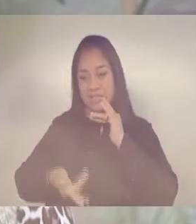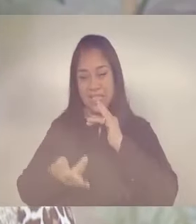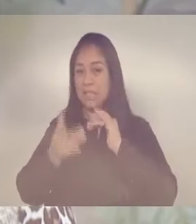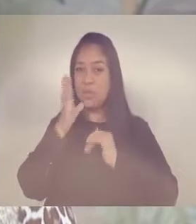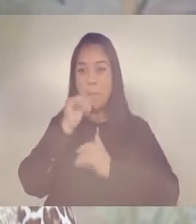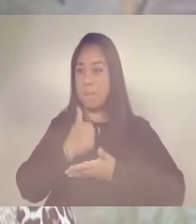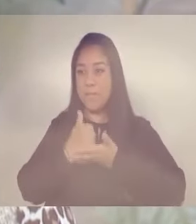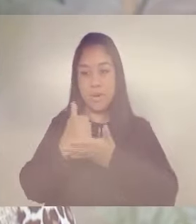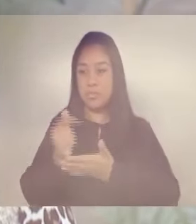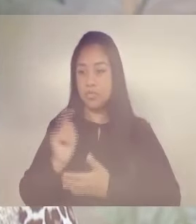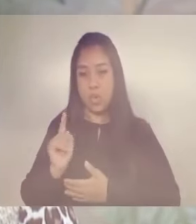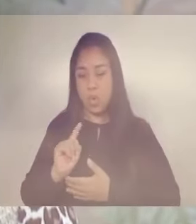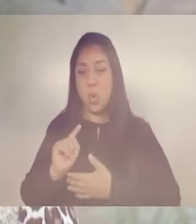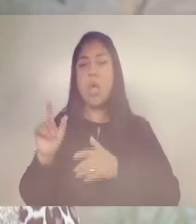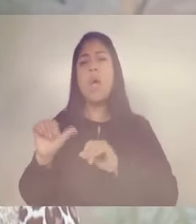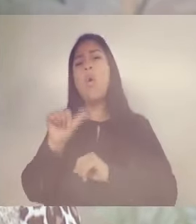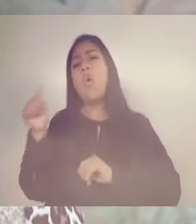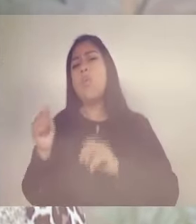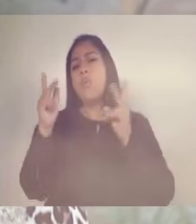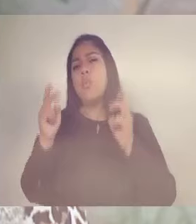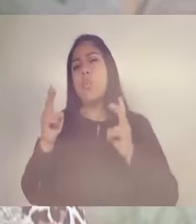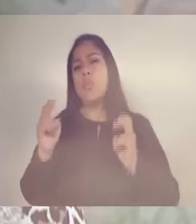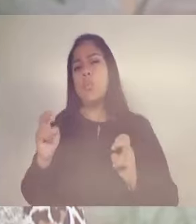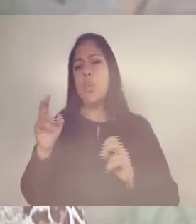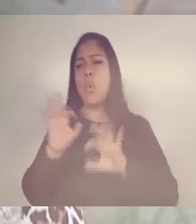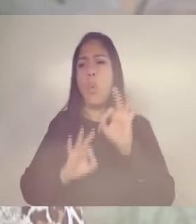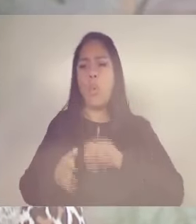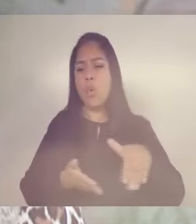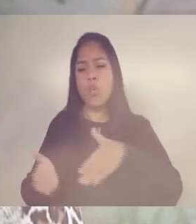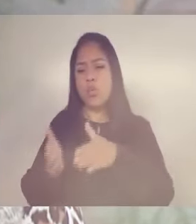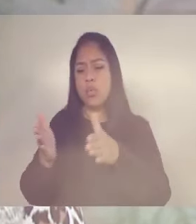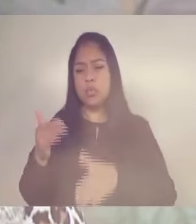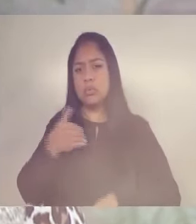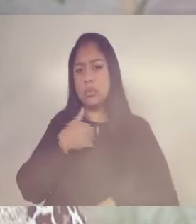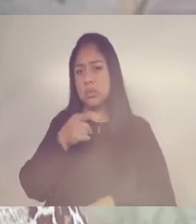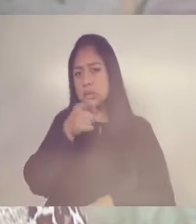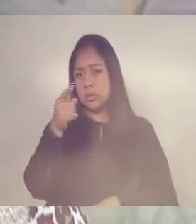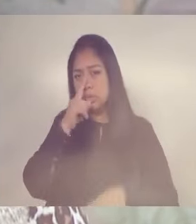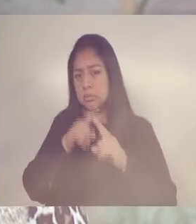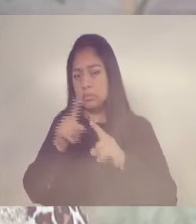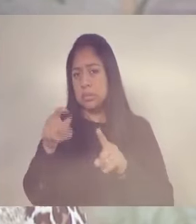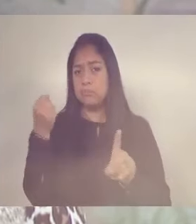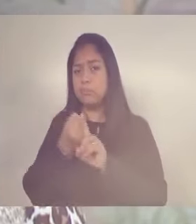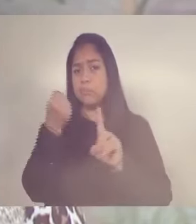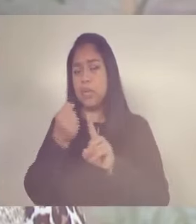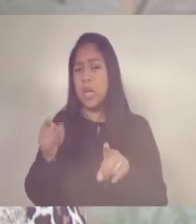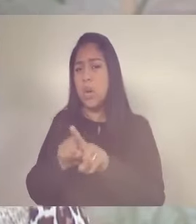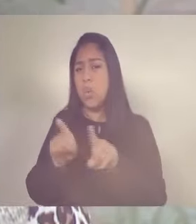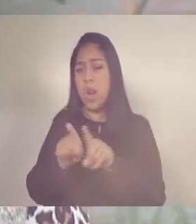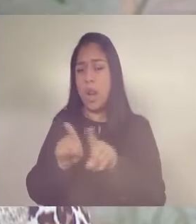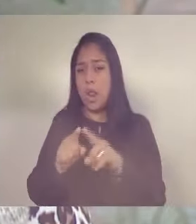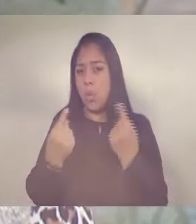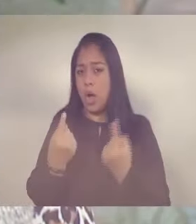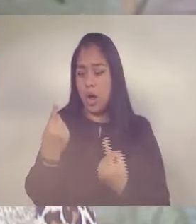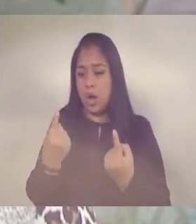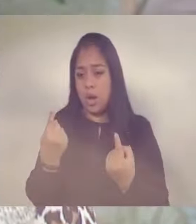qué otros puntos, ya sea tramos viales o puentes, sucedió lo mismo o está sucediendo lo mismo, solo